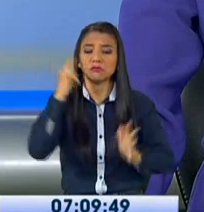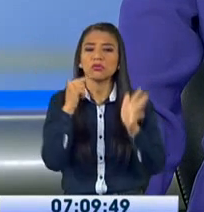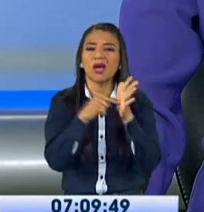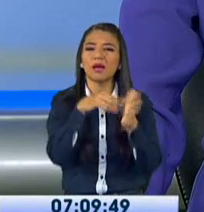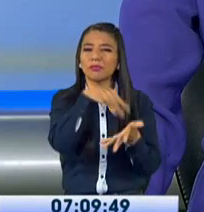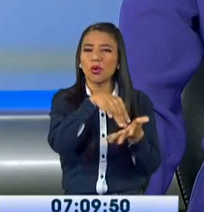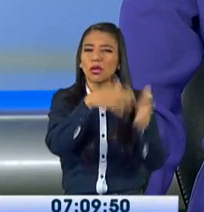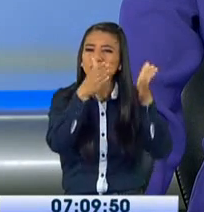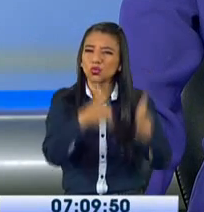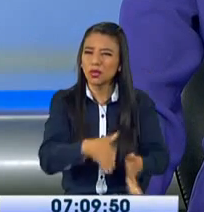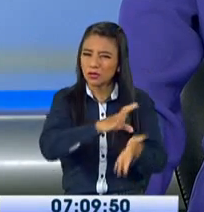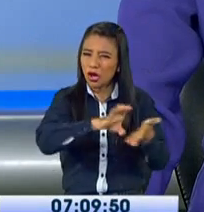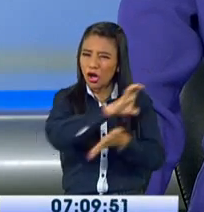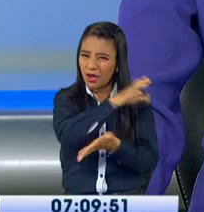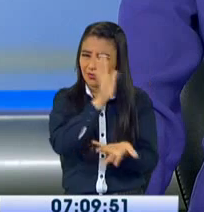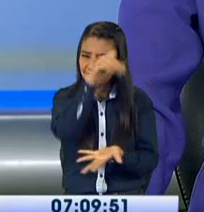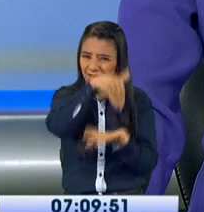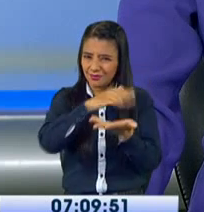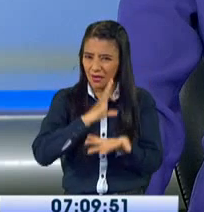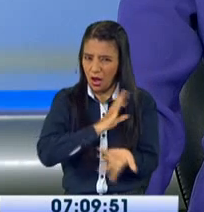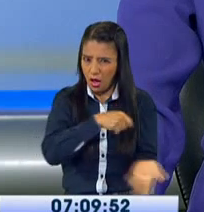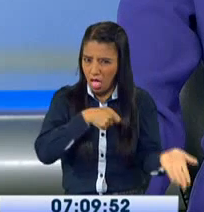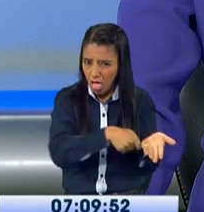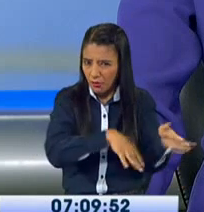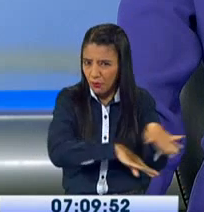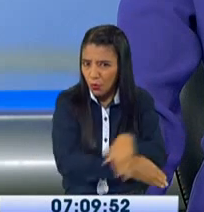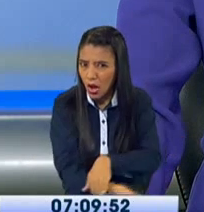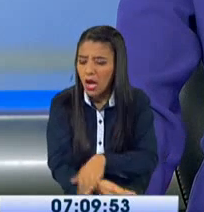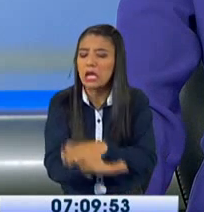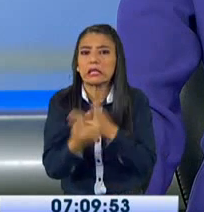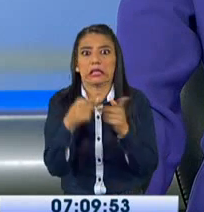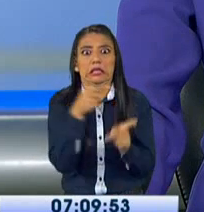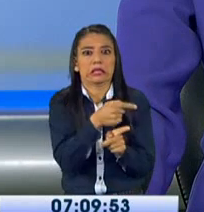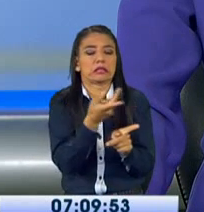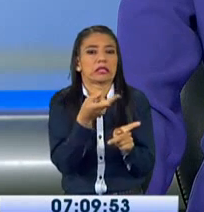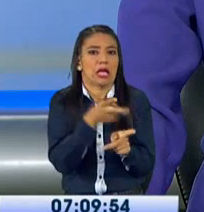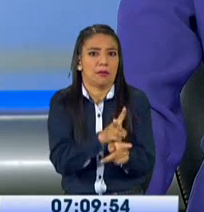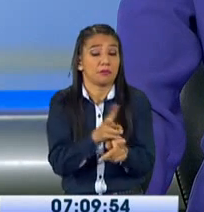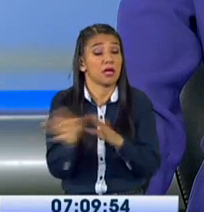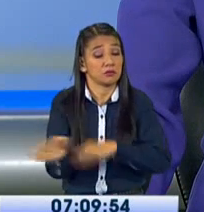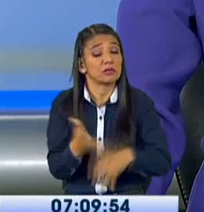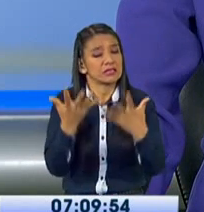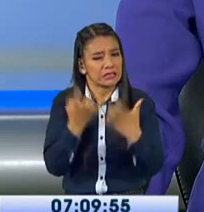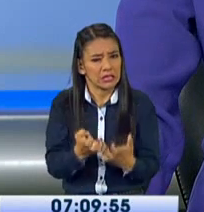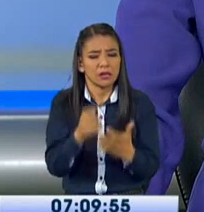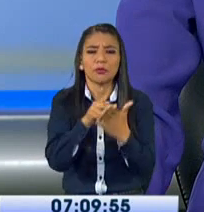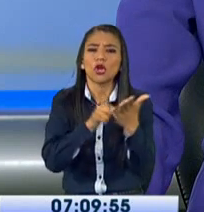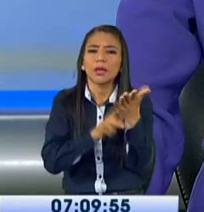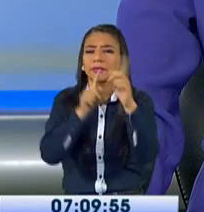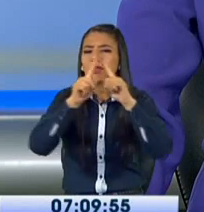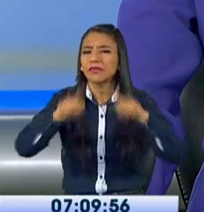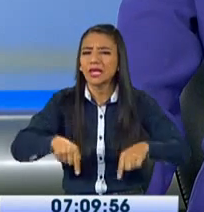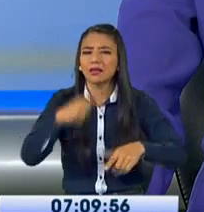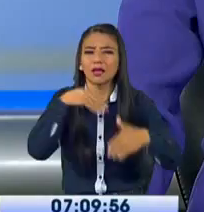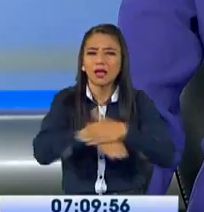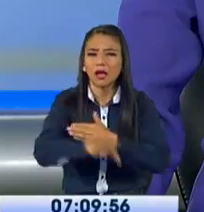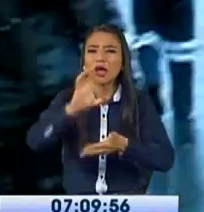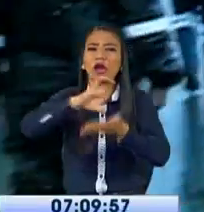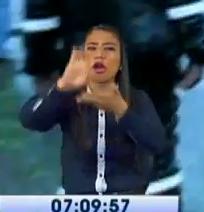estudiante asesinado en el norte de Quito. Esto mientras se anuncia la implementación de programas en establecimientos educativos.